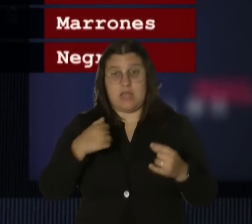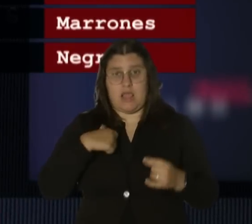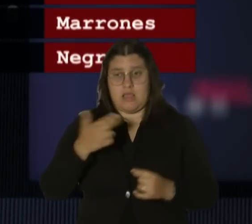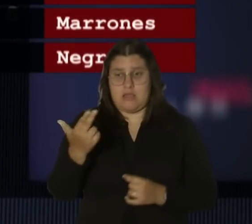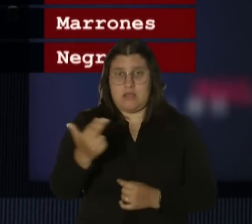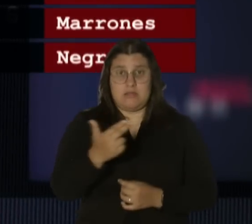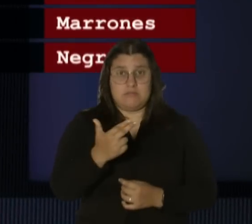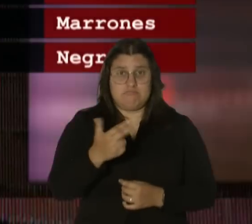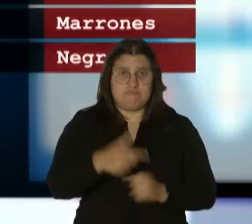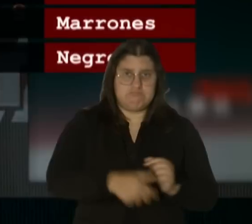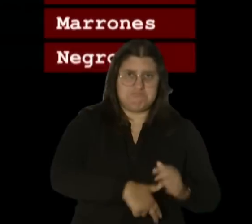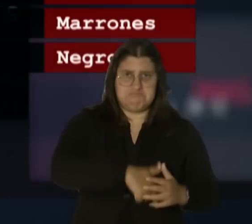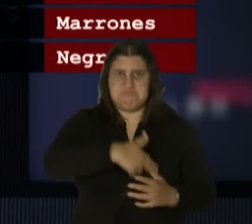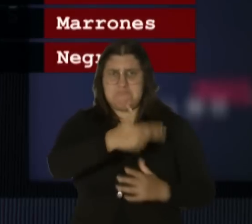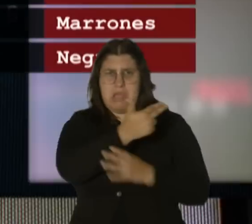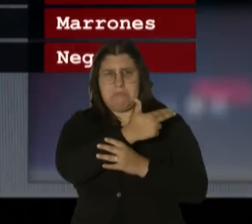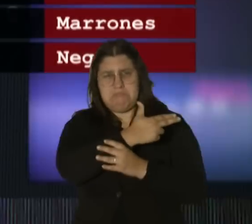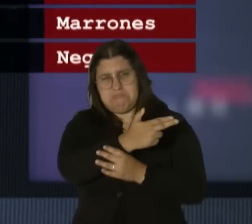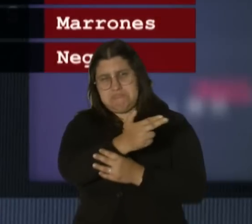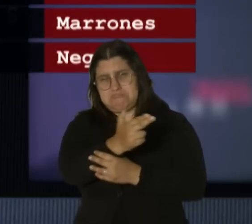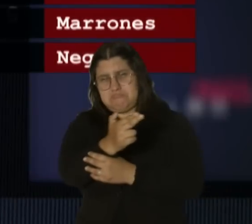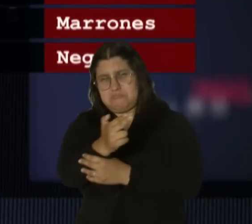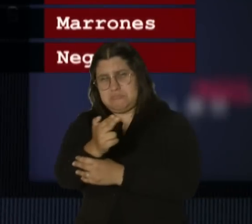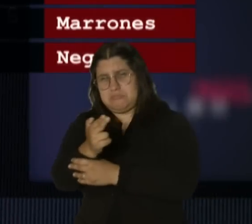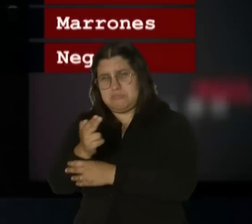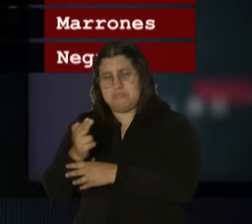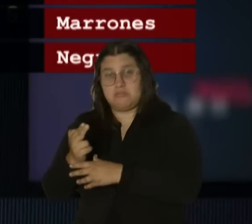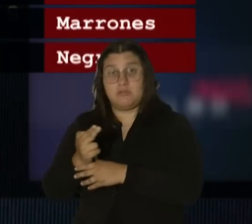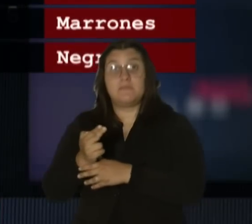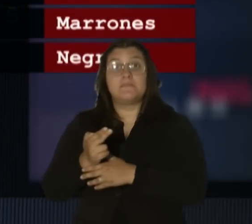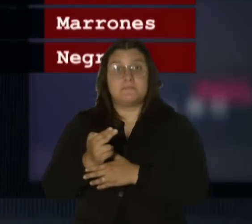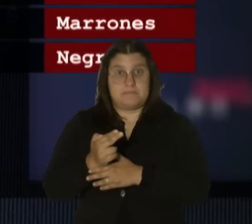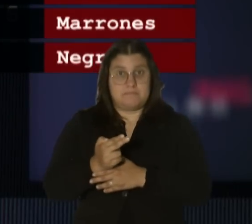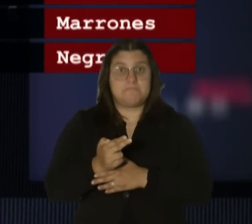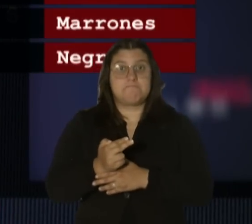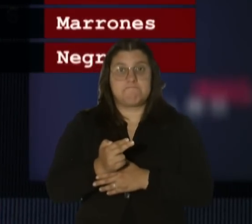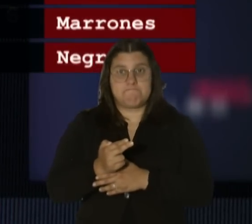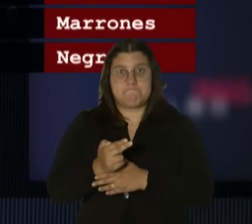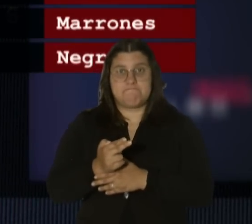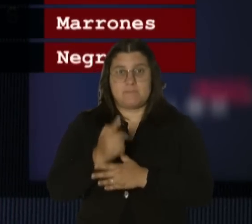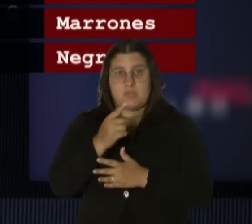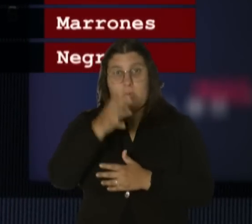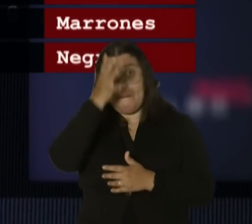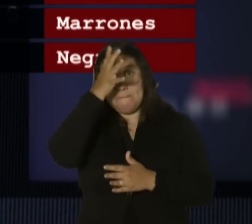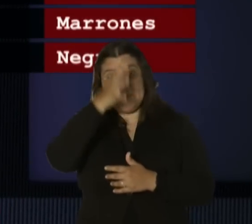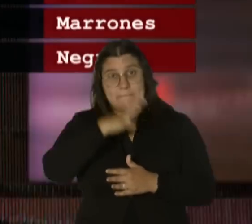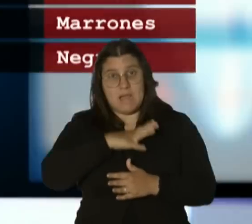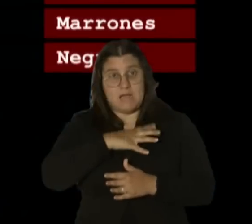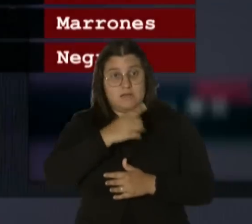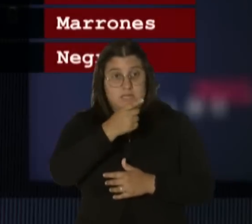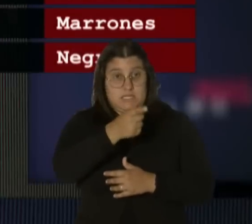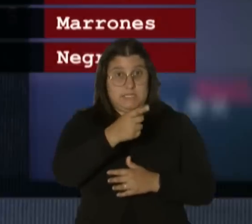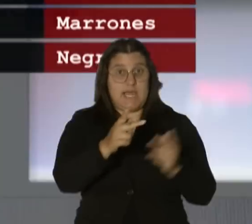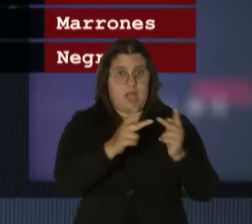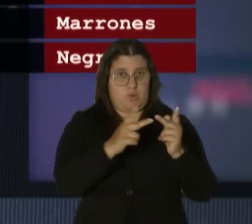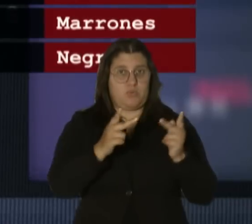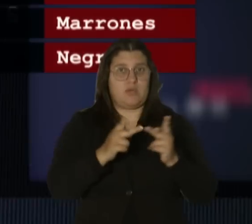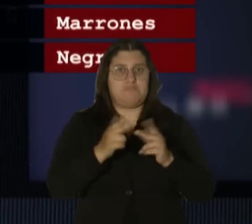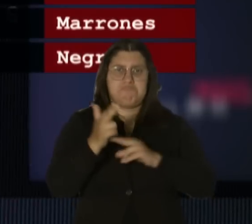fuego, Miguel, y disparó en varias ocasiones en contra de un hombre que se encontraba en ese lugar,